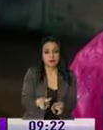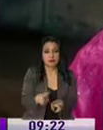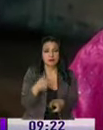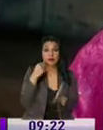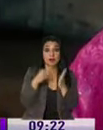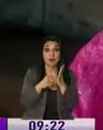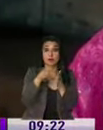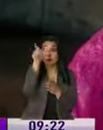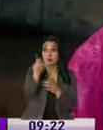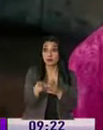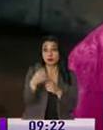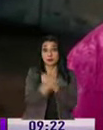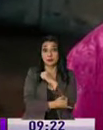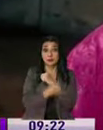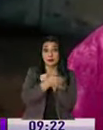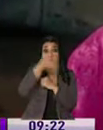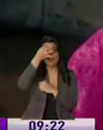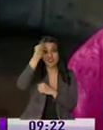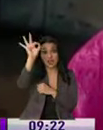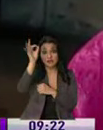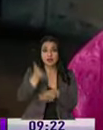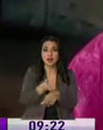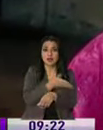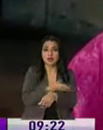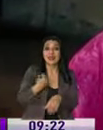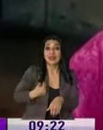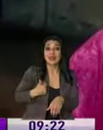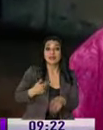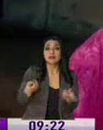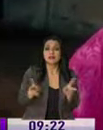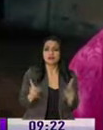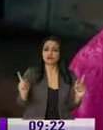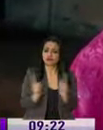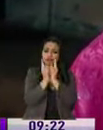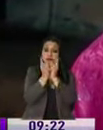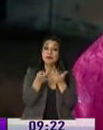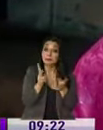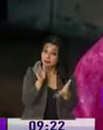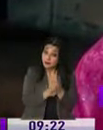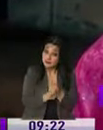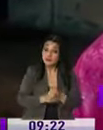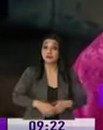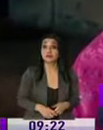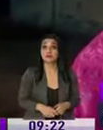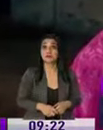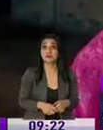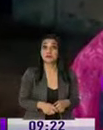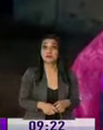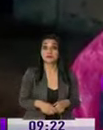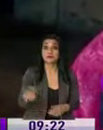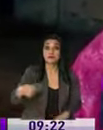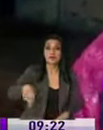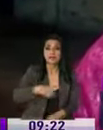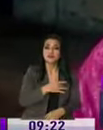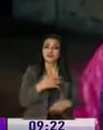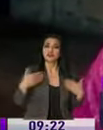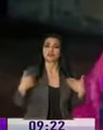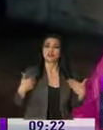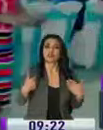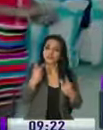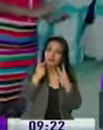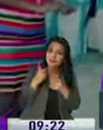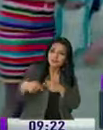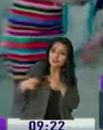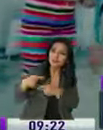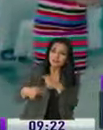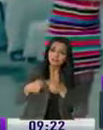francés y recientemente hice con un argentino. Entonces ellos se ponen muy contentos al